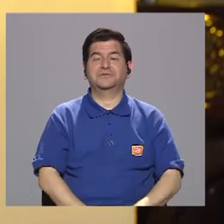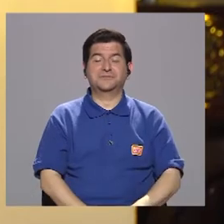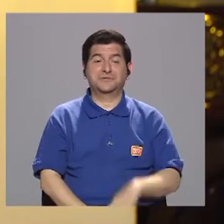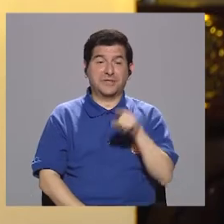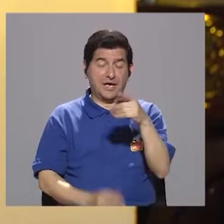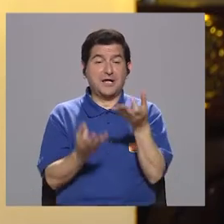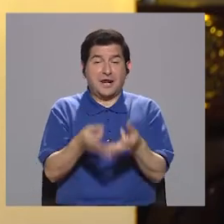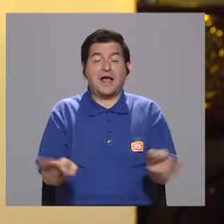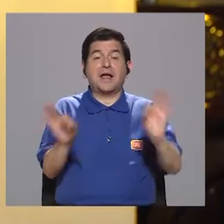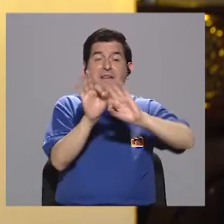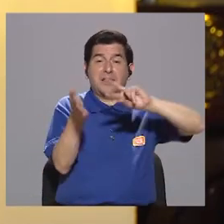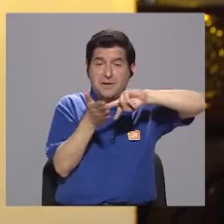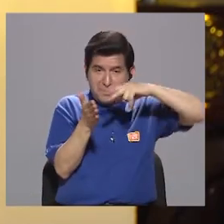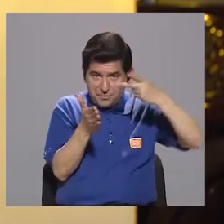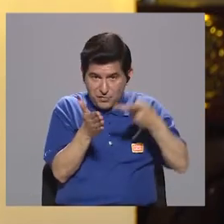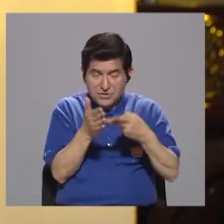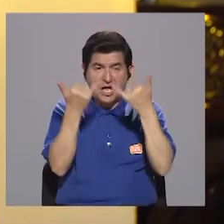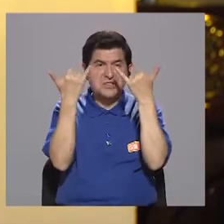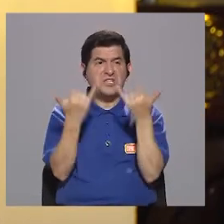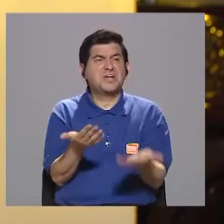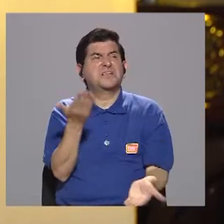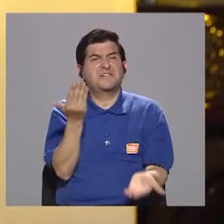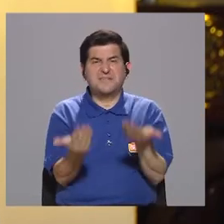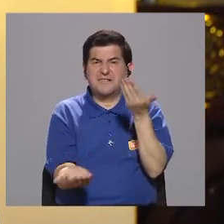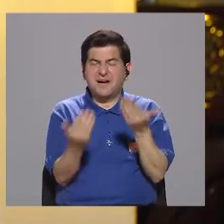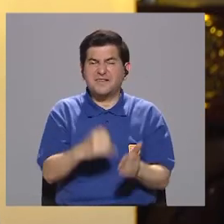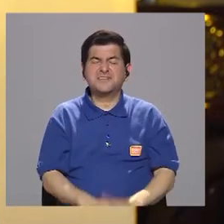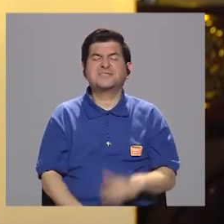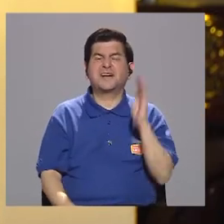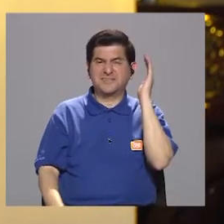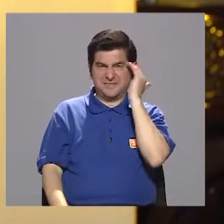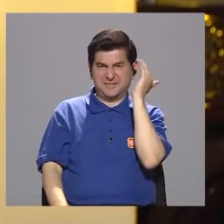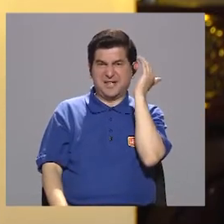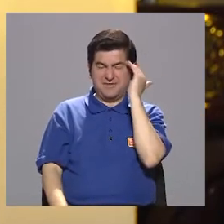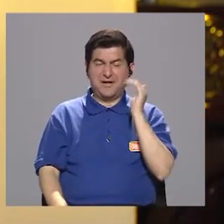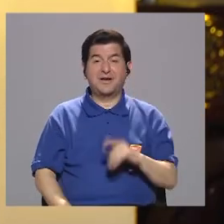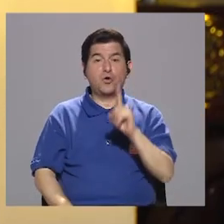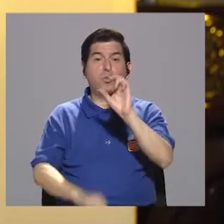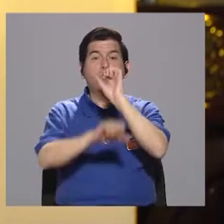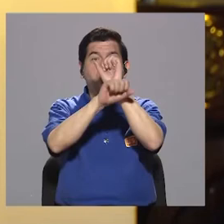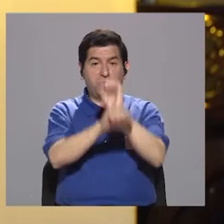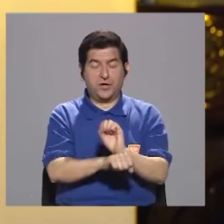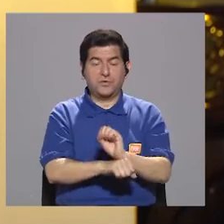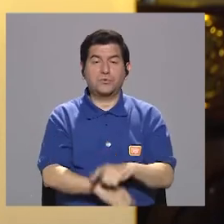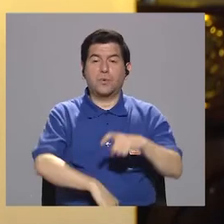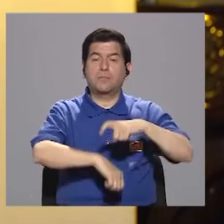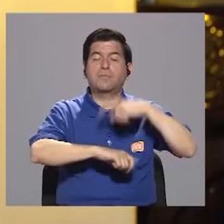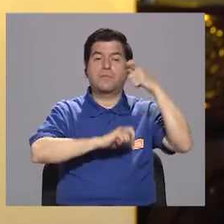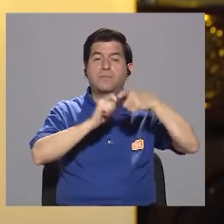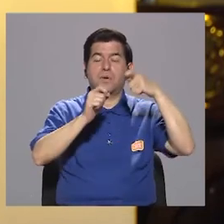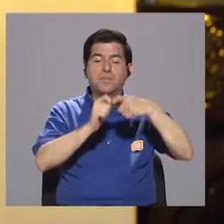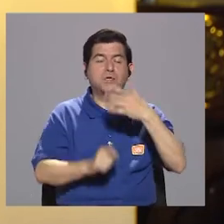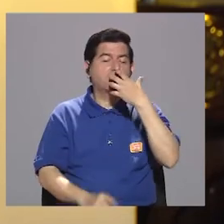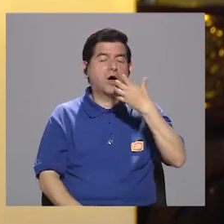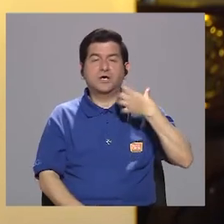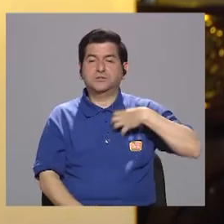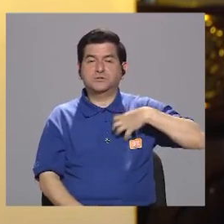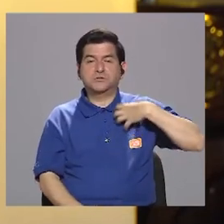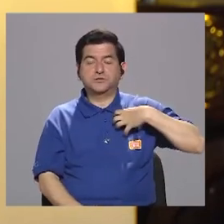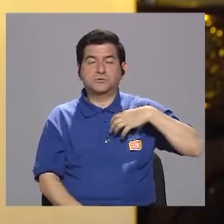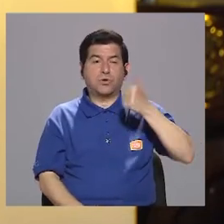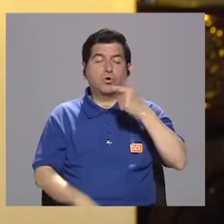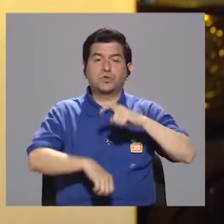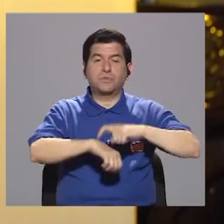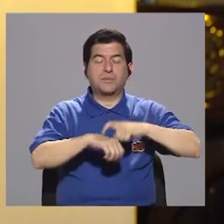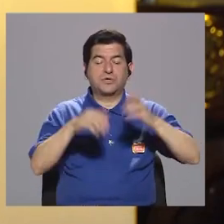muy significativos y ya se hicieron como muy conocidos. Muy ritual casi. Había una hora para la manzana y una